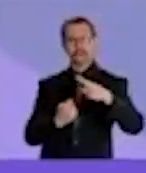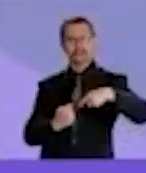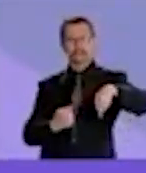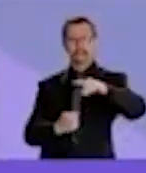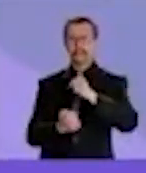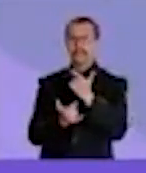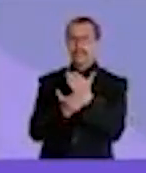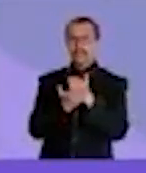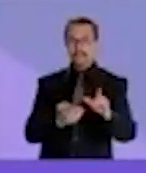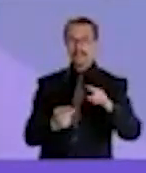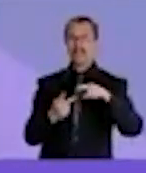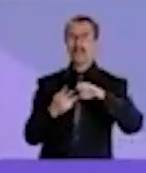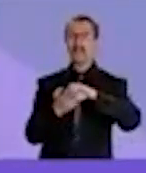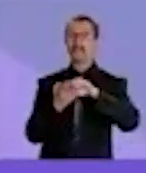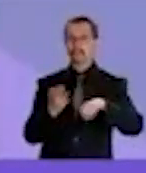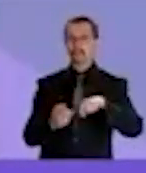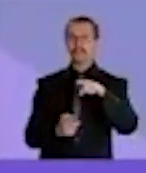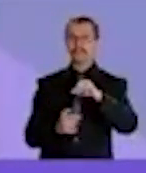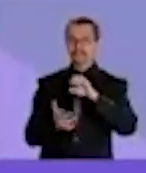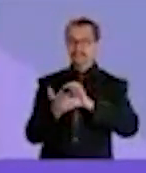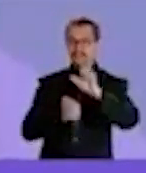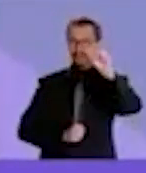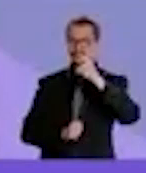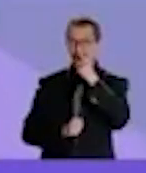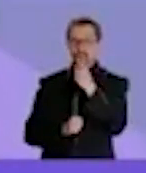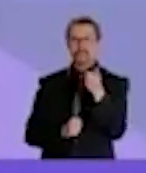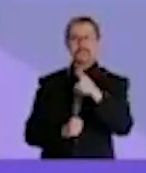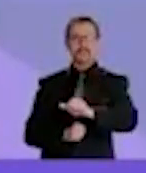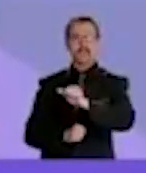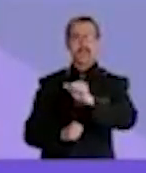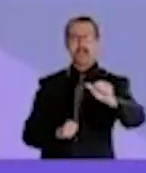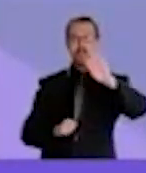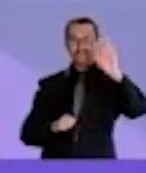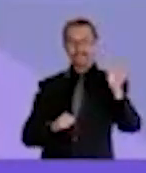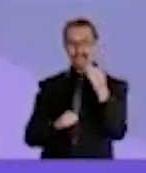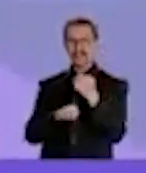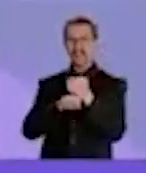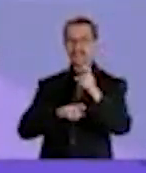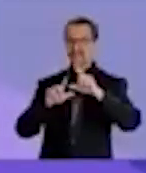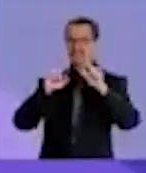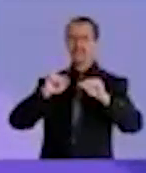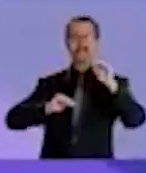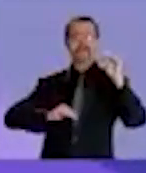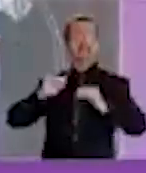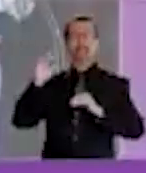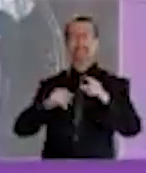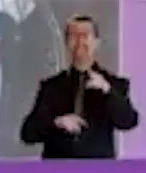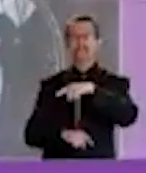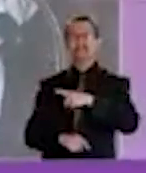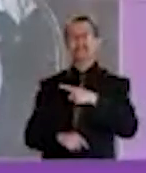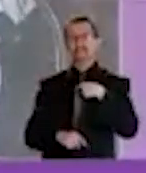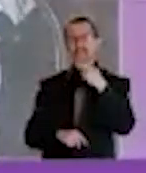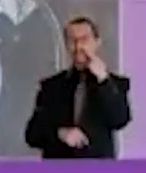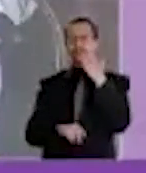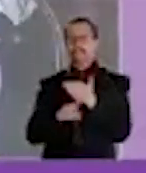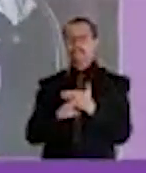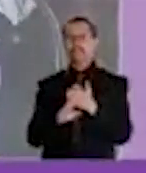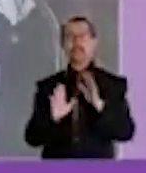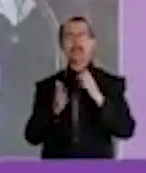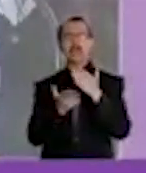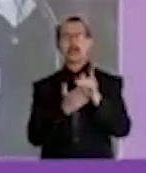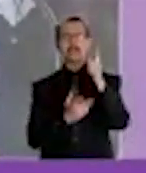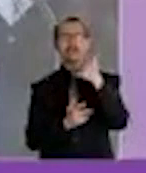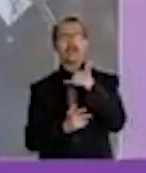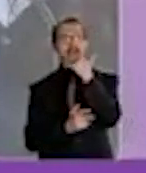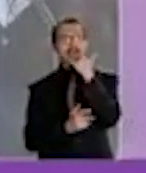de nosotros de todos los niveles a tener una responsable tenemos una responsabilidad y tenemos que trabajar combatiéndola en un nuevo león